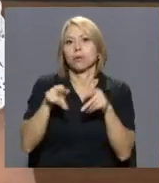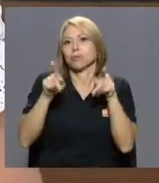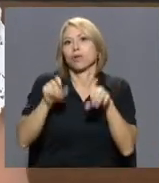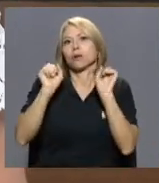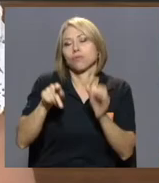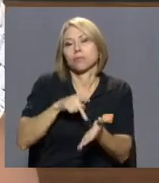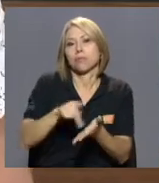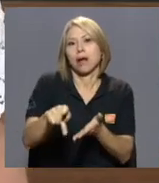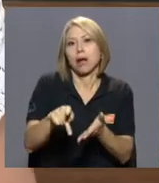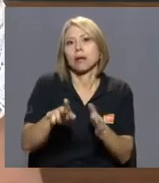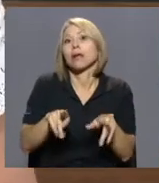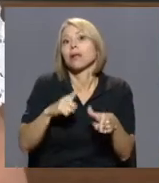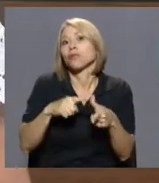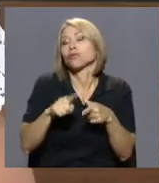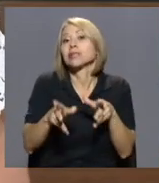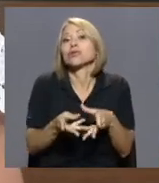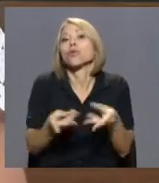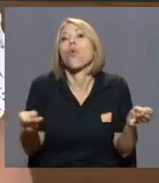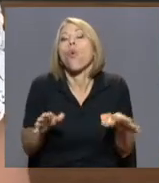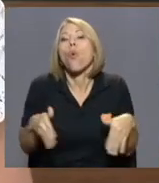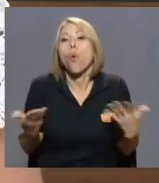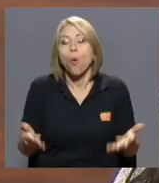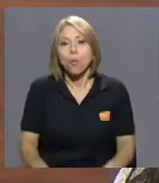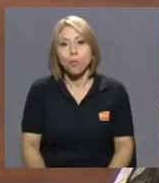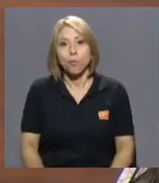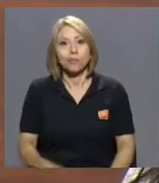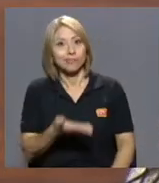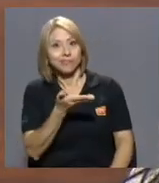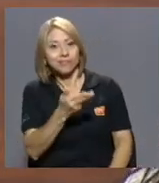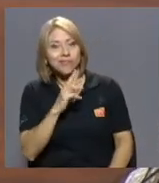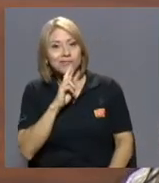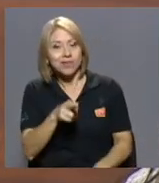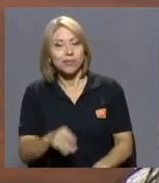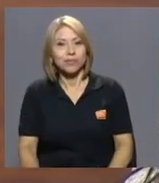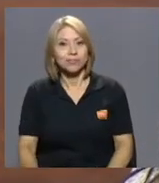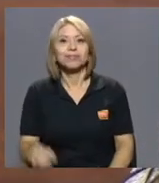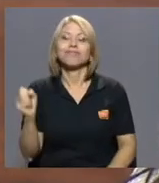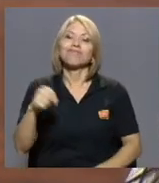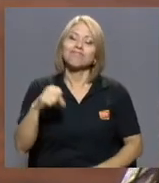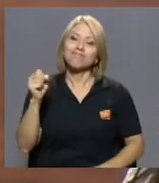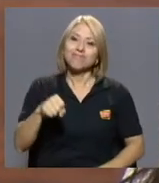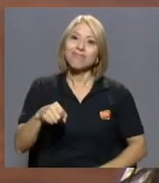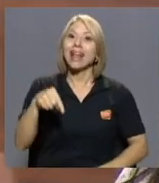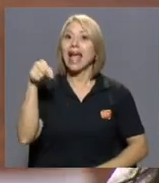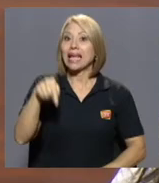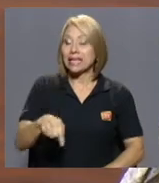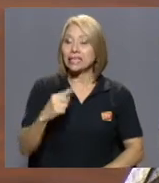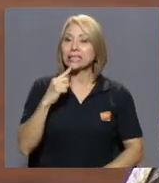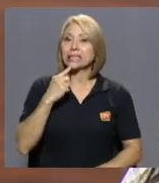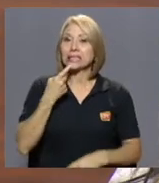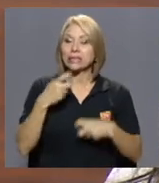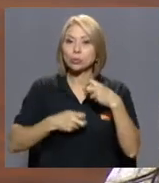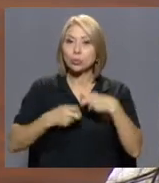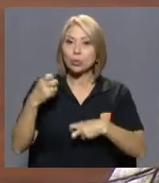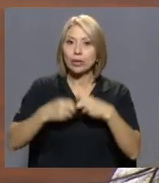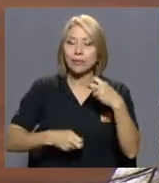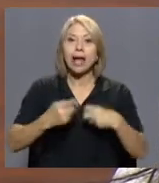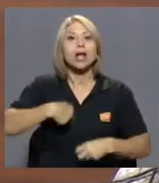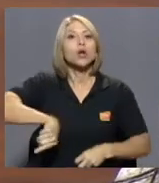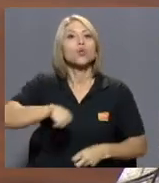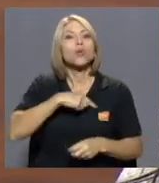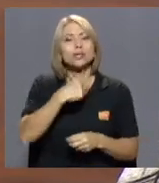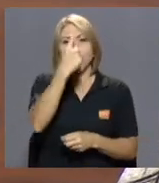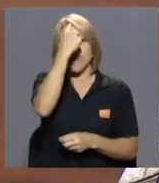quiere, don Oscar nos responde. Adelante. Bueno, efectivamente, aquí tenemos un serio problema. Nuestro perfil epidemiológico ha